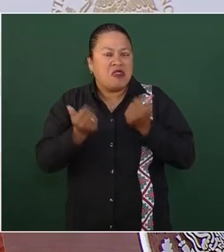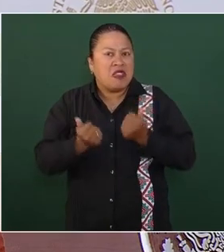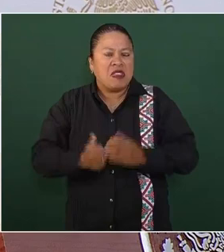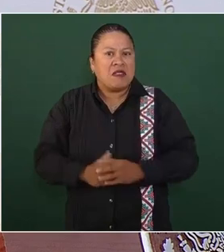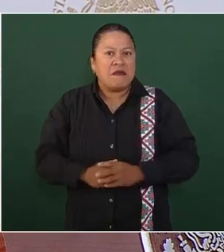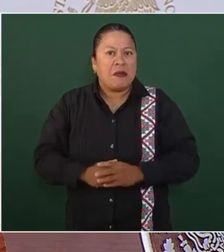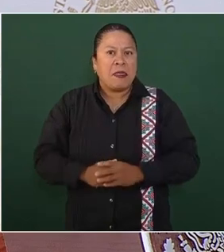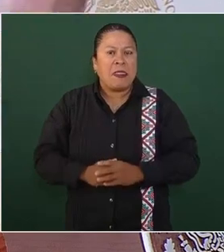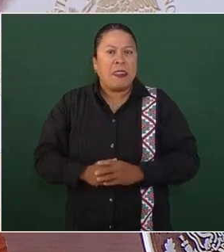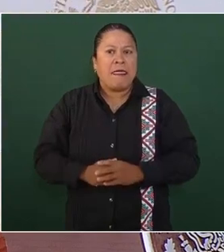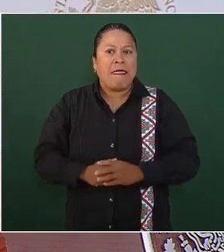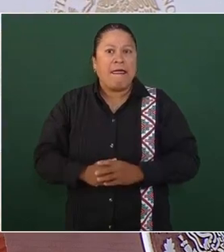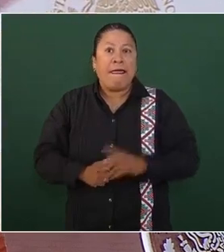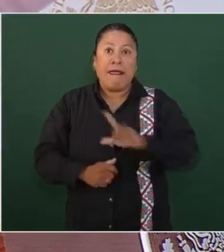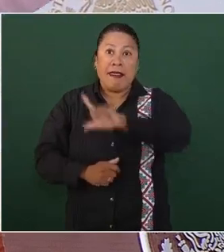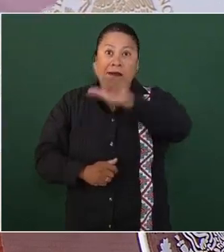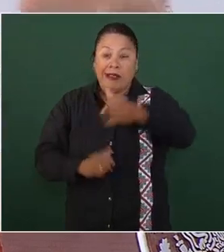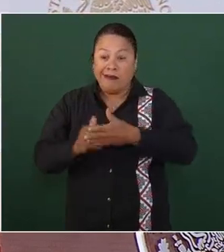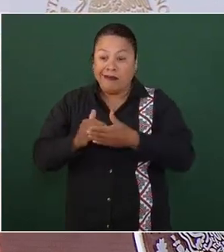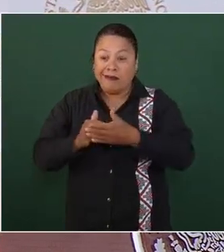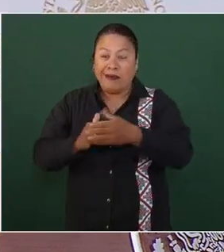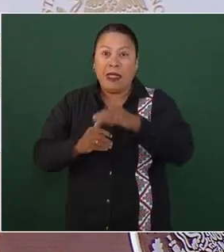llega Madero